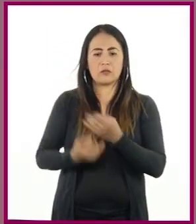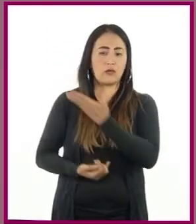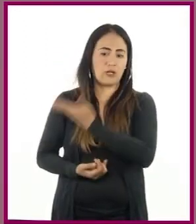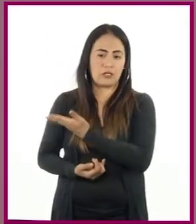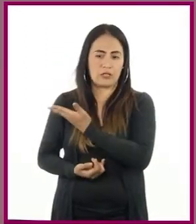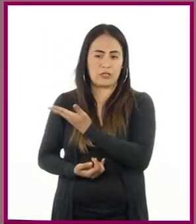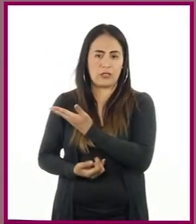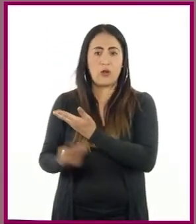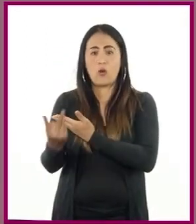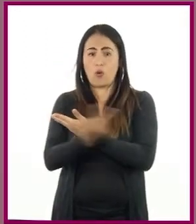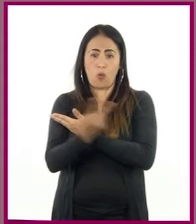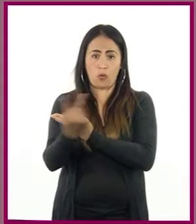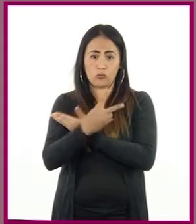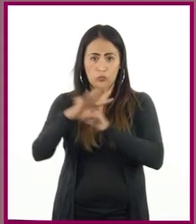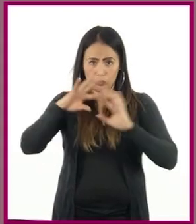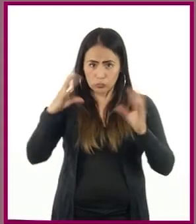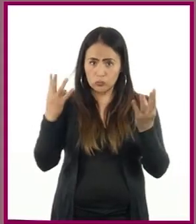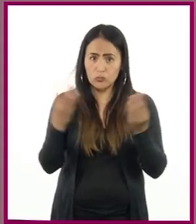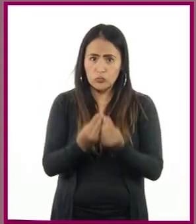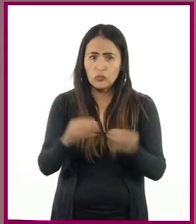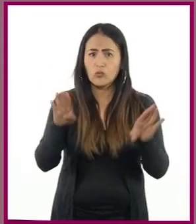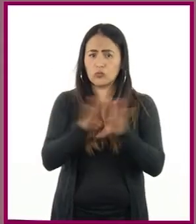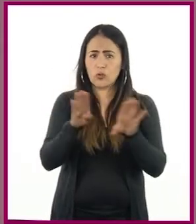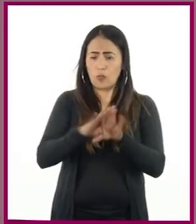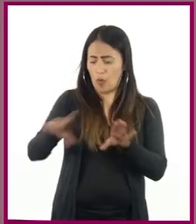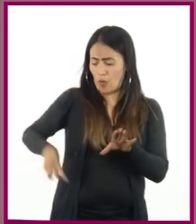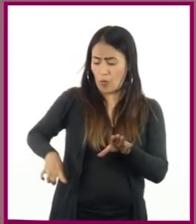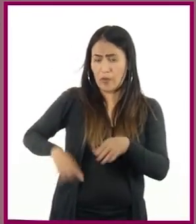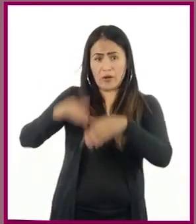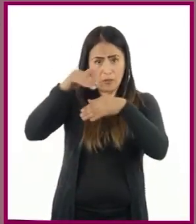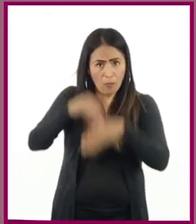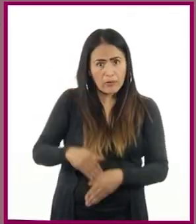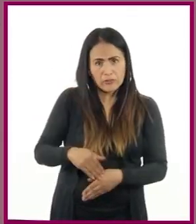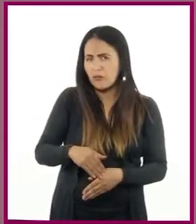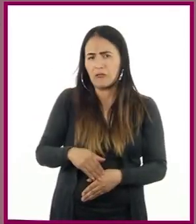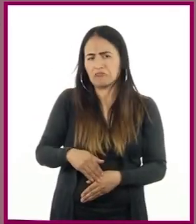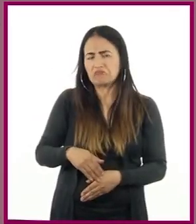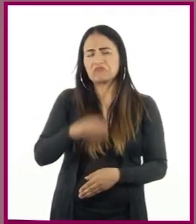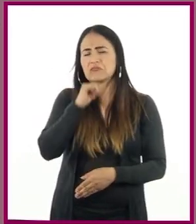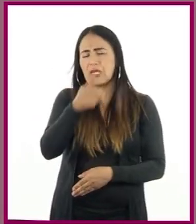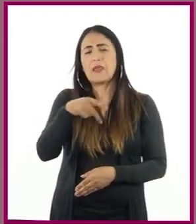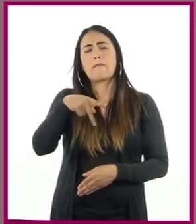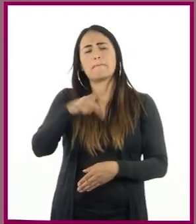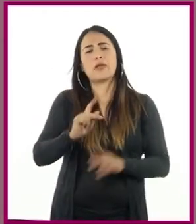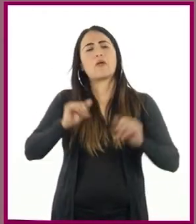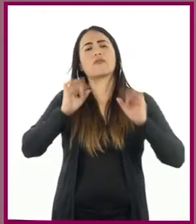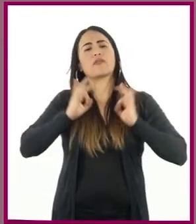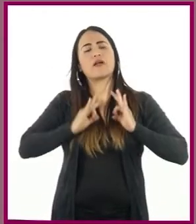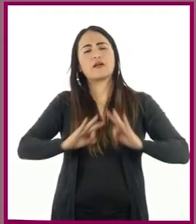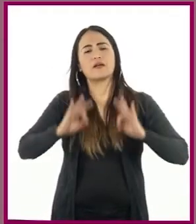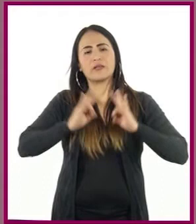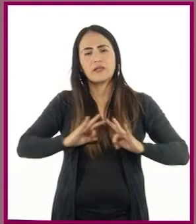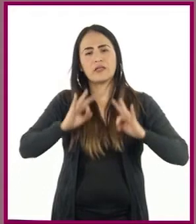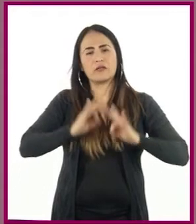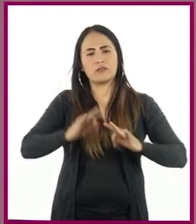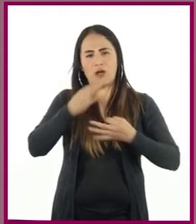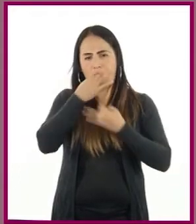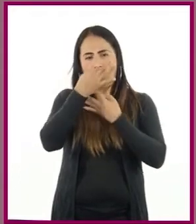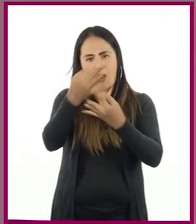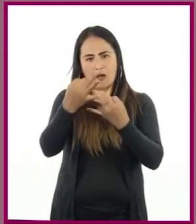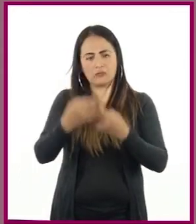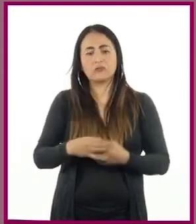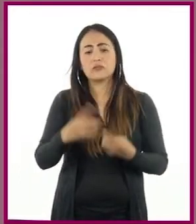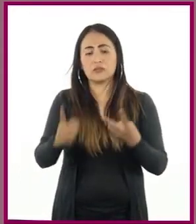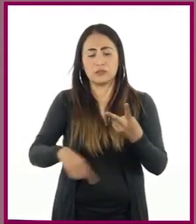emprendió su lucha por medio de la desobediencia civil pacífica. Otro ejemplo es el caso de los movimientos